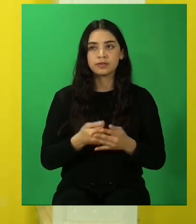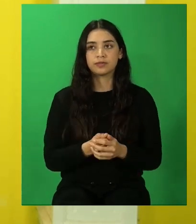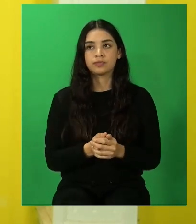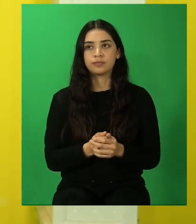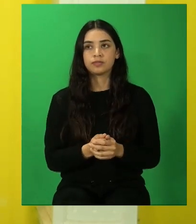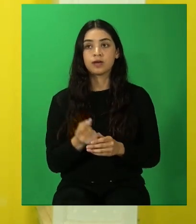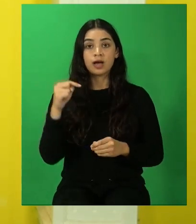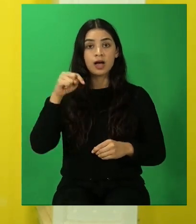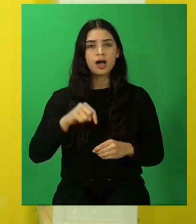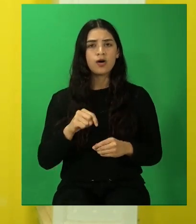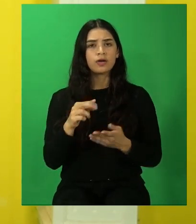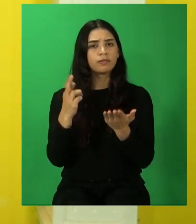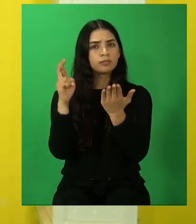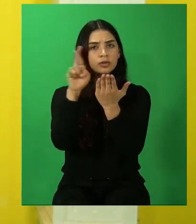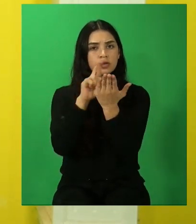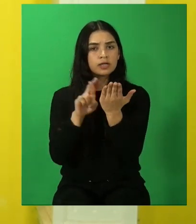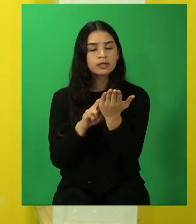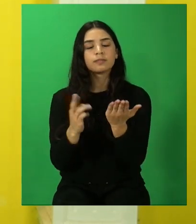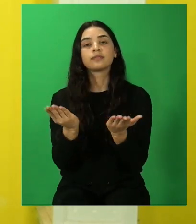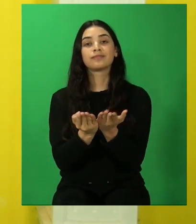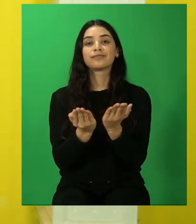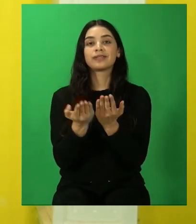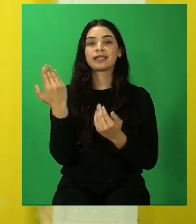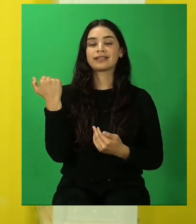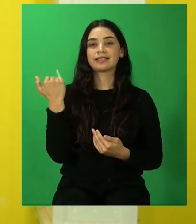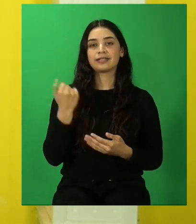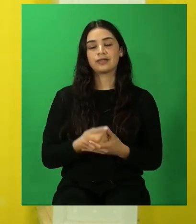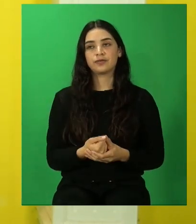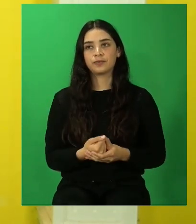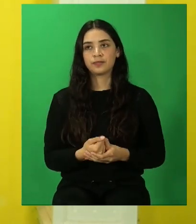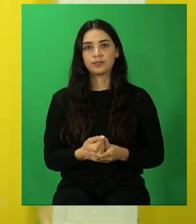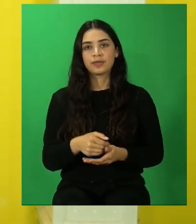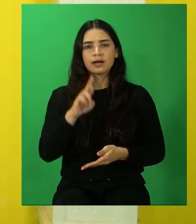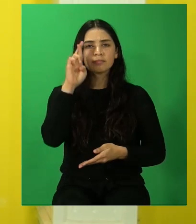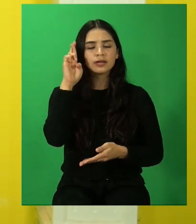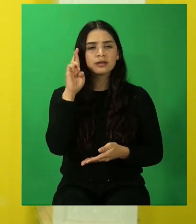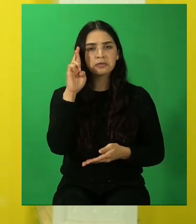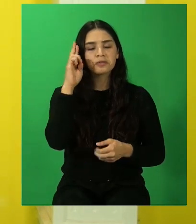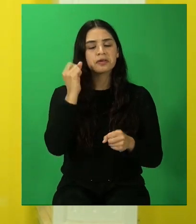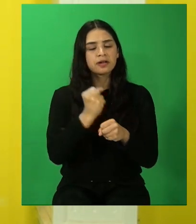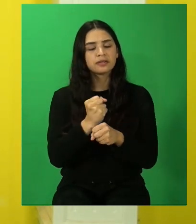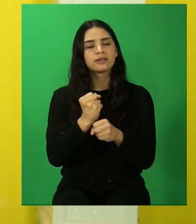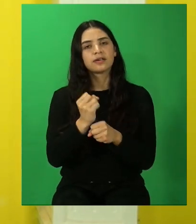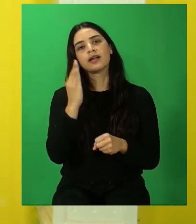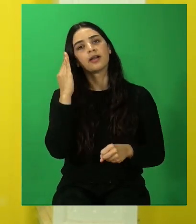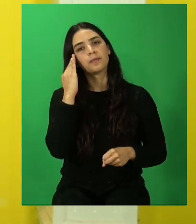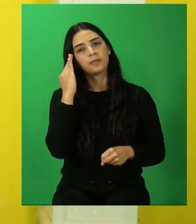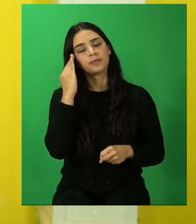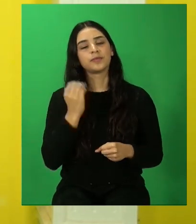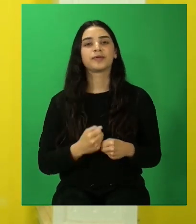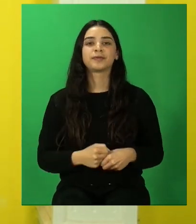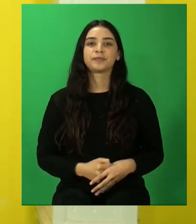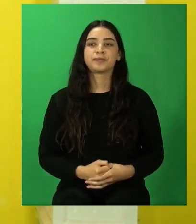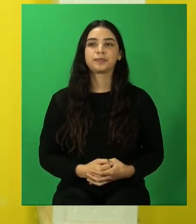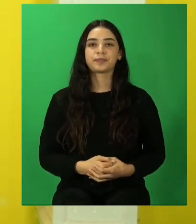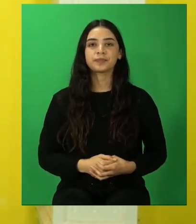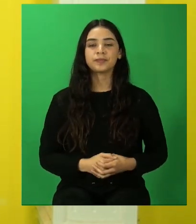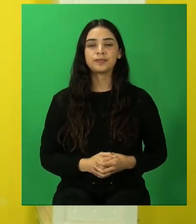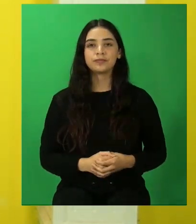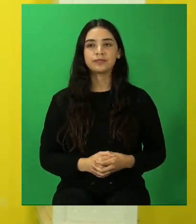Vamos a hacer un repaso de la clase anterior, ¿ya? Para que solamente lo recuerden y vayan uniendo la clase con la